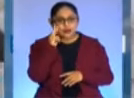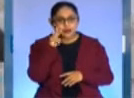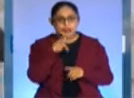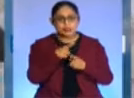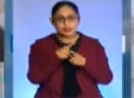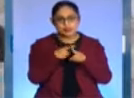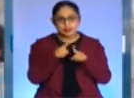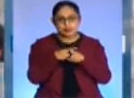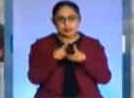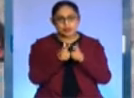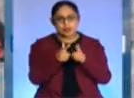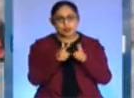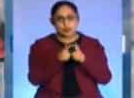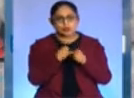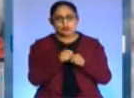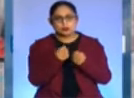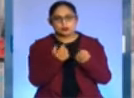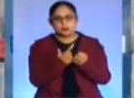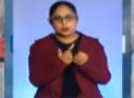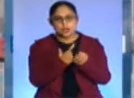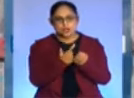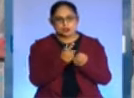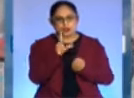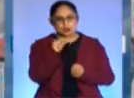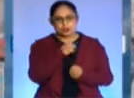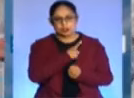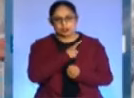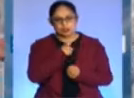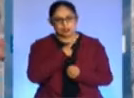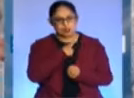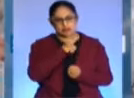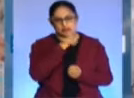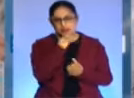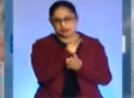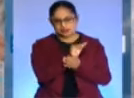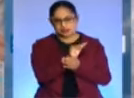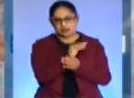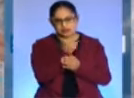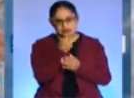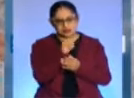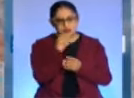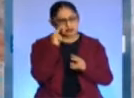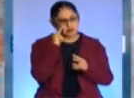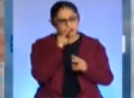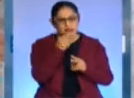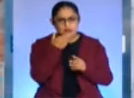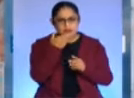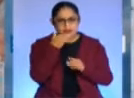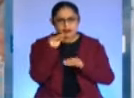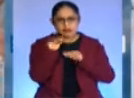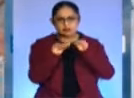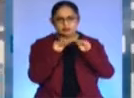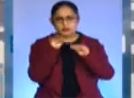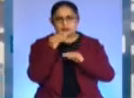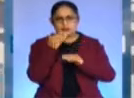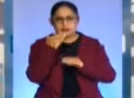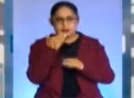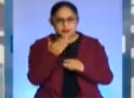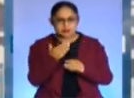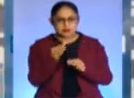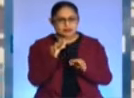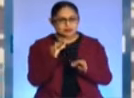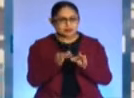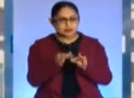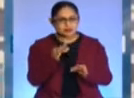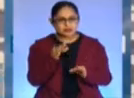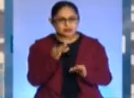grupos sociales y que no podemos ni debemos ignorar, este espacio debe adecuarse y preservarse para su funcionalidad.